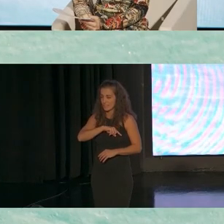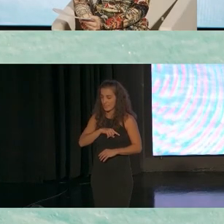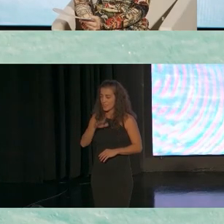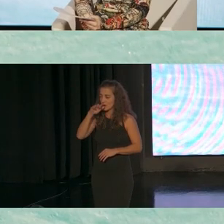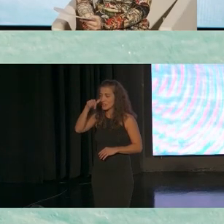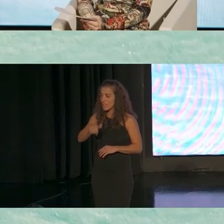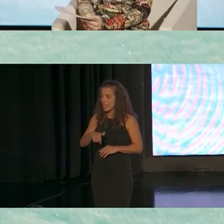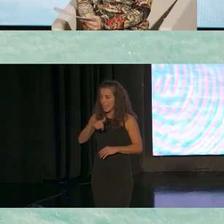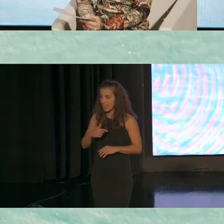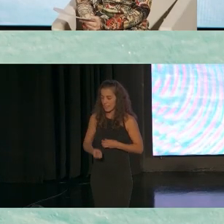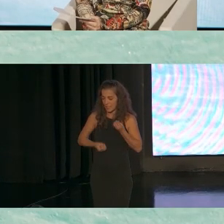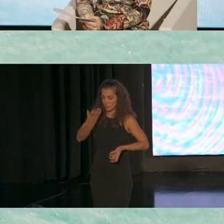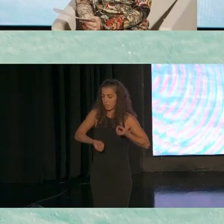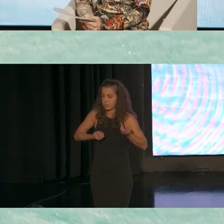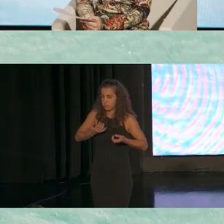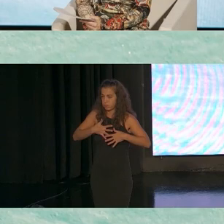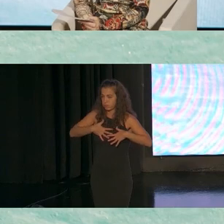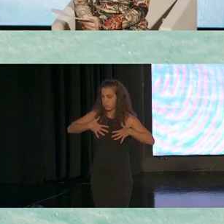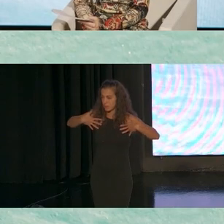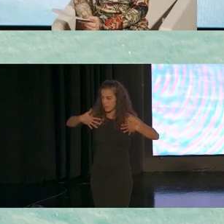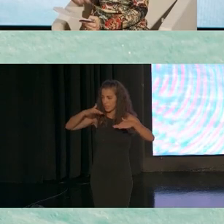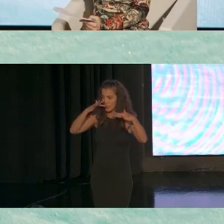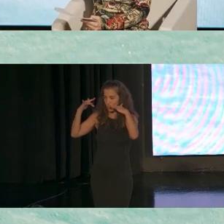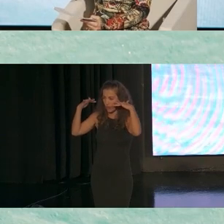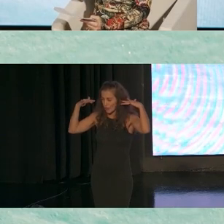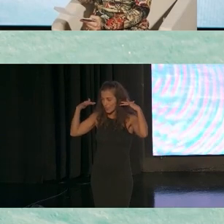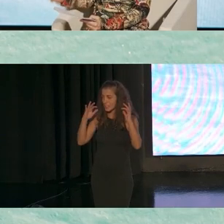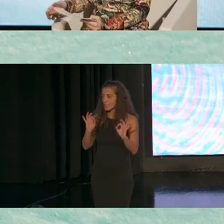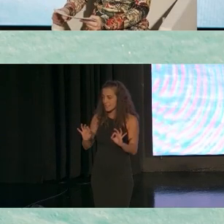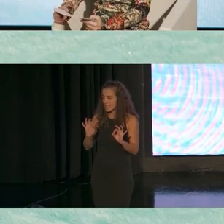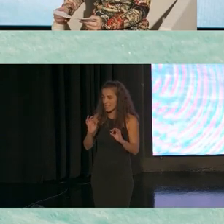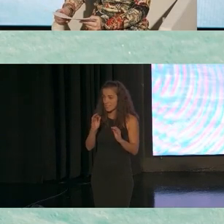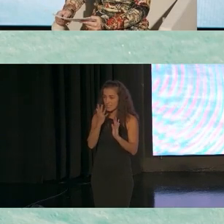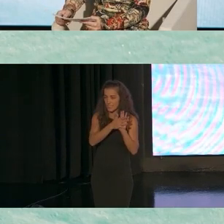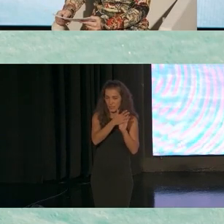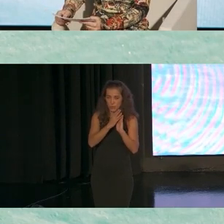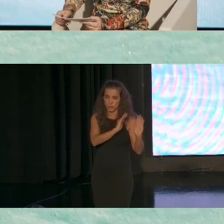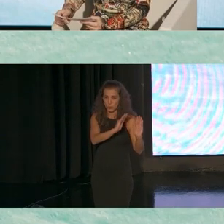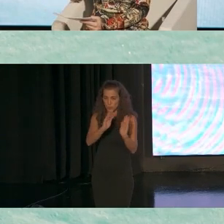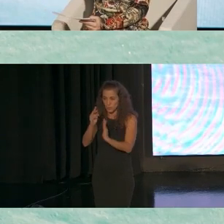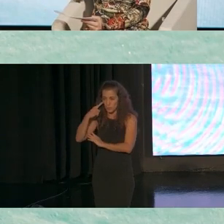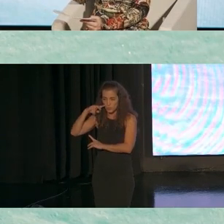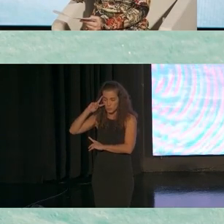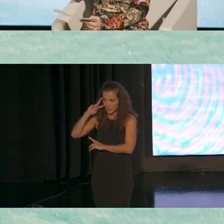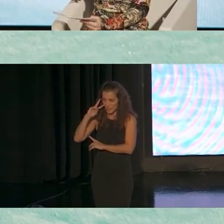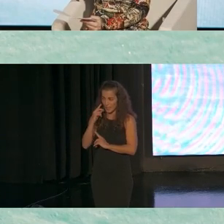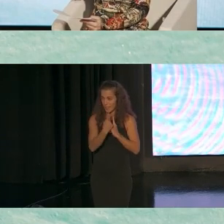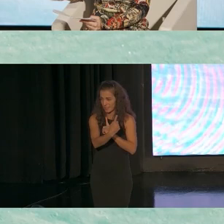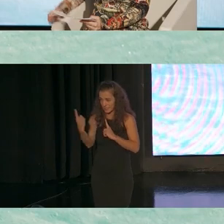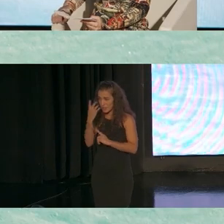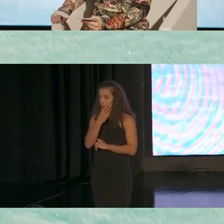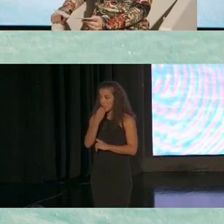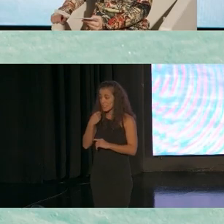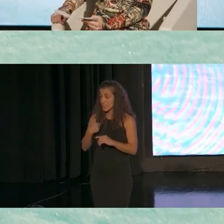brotar muchas emociones de boca de cada una de estas bonitas experiencias voy a hacer una una